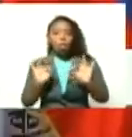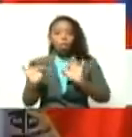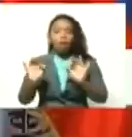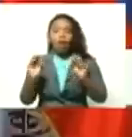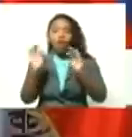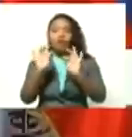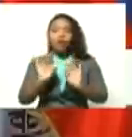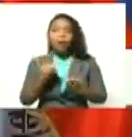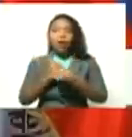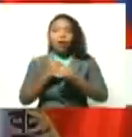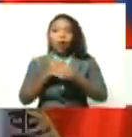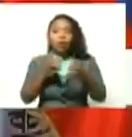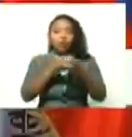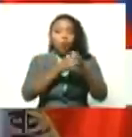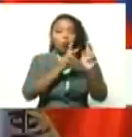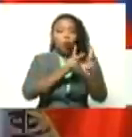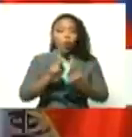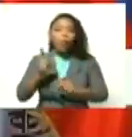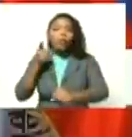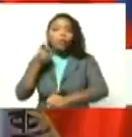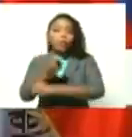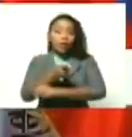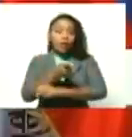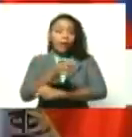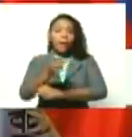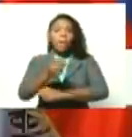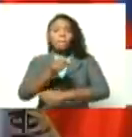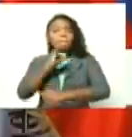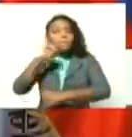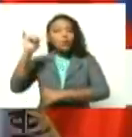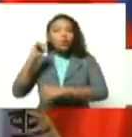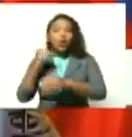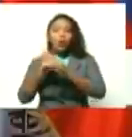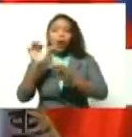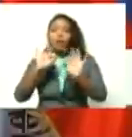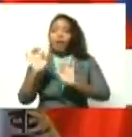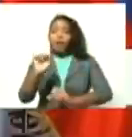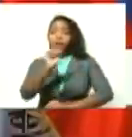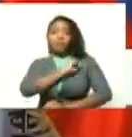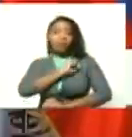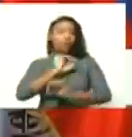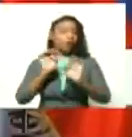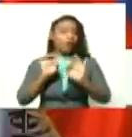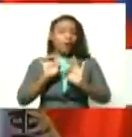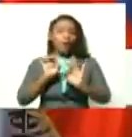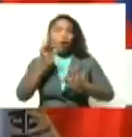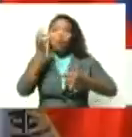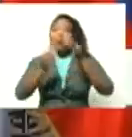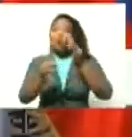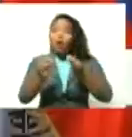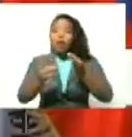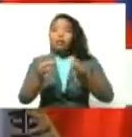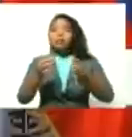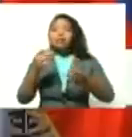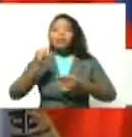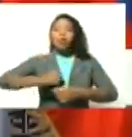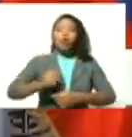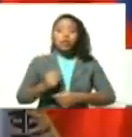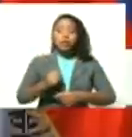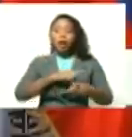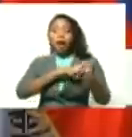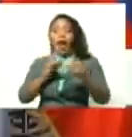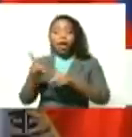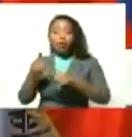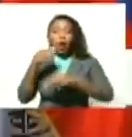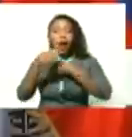mafia organizada, que debemos denunciar sin temor, sea juez, sea fiscal, sea policía, porque ellos están es